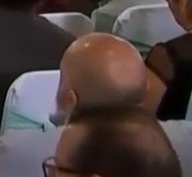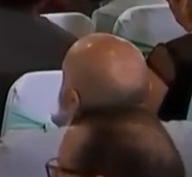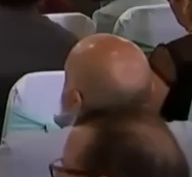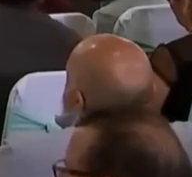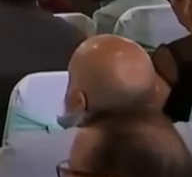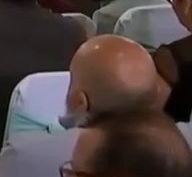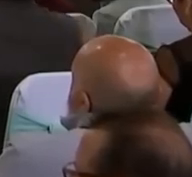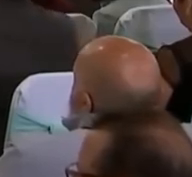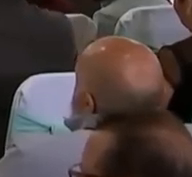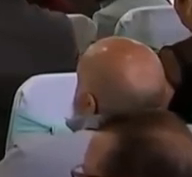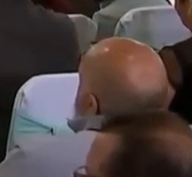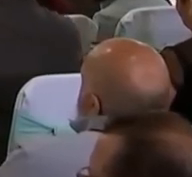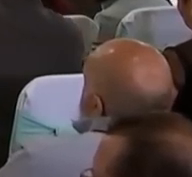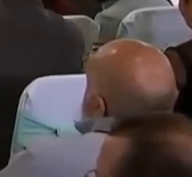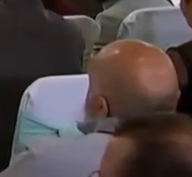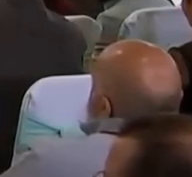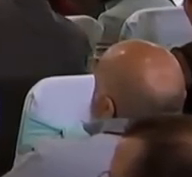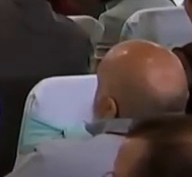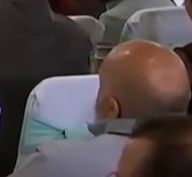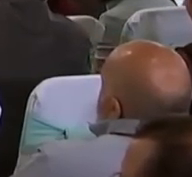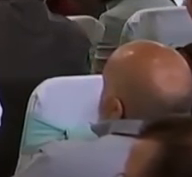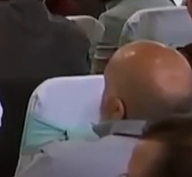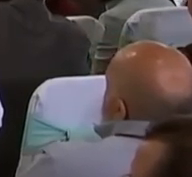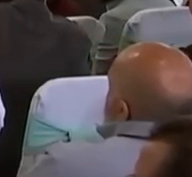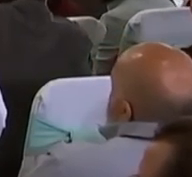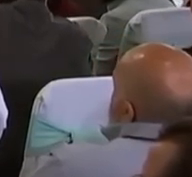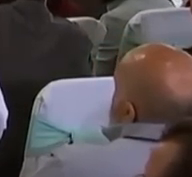el de la recolección de basura.